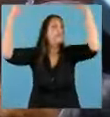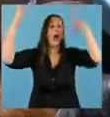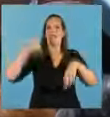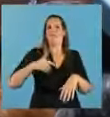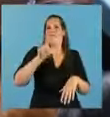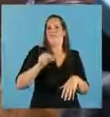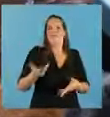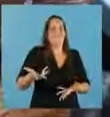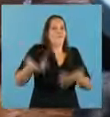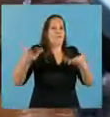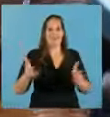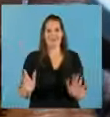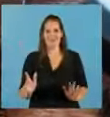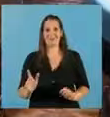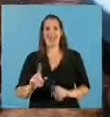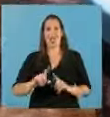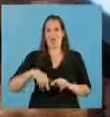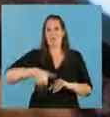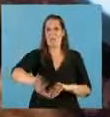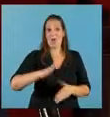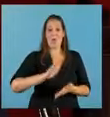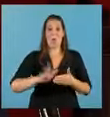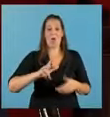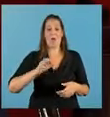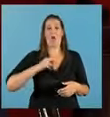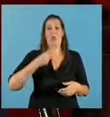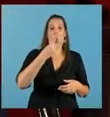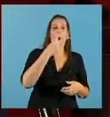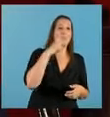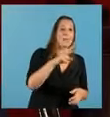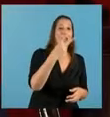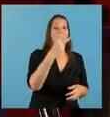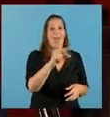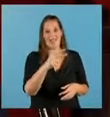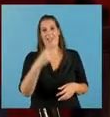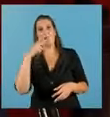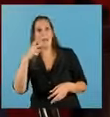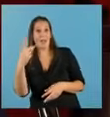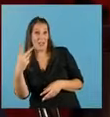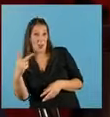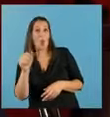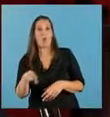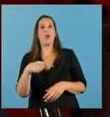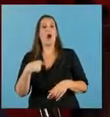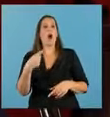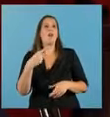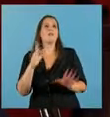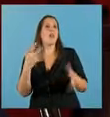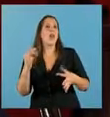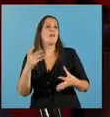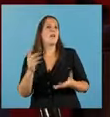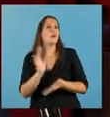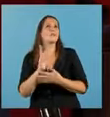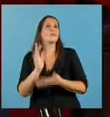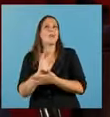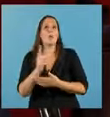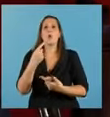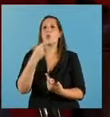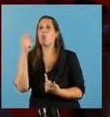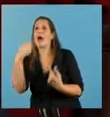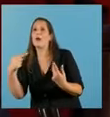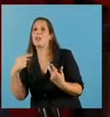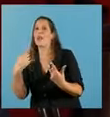contrato 2020-2021 se basa en responder de modo colaborativo a las siguientes preguntas. ¿Cómo promover